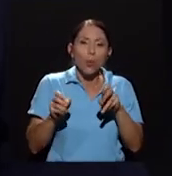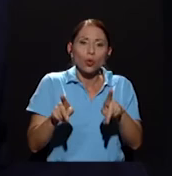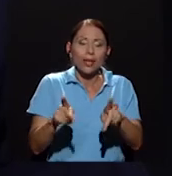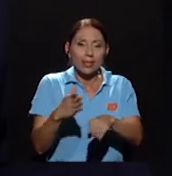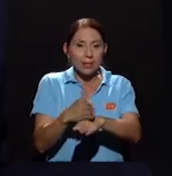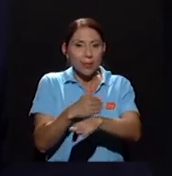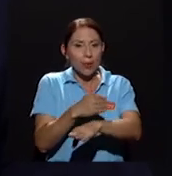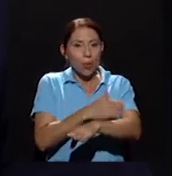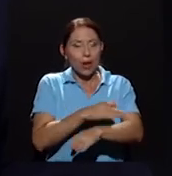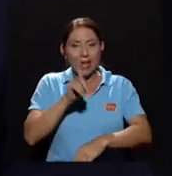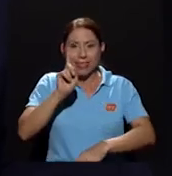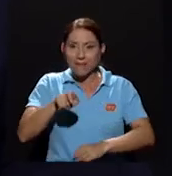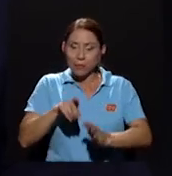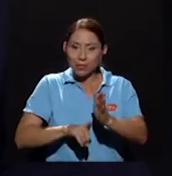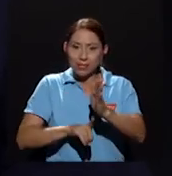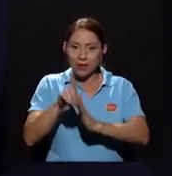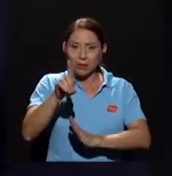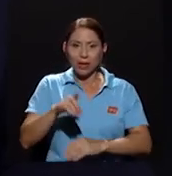desarrollar